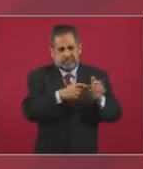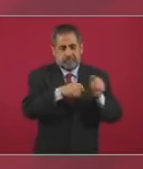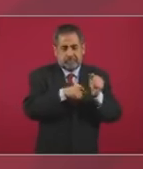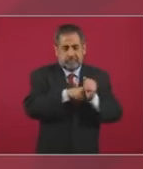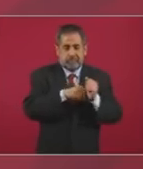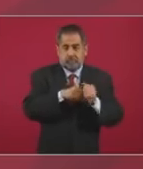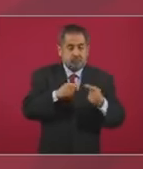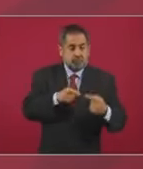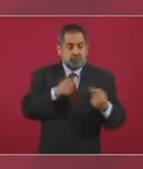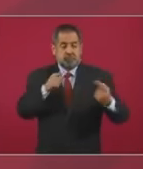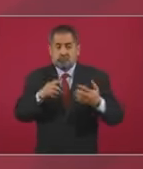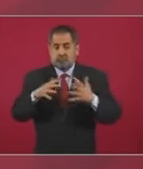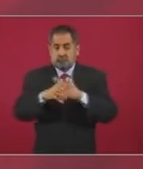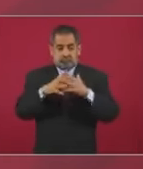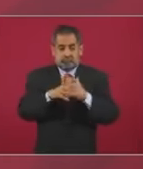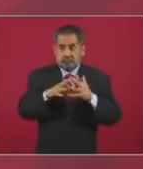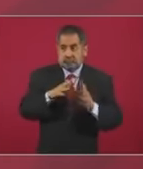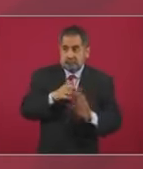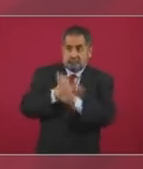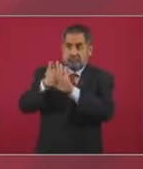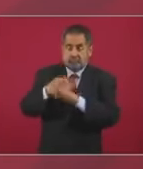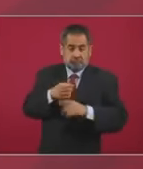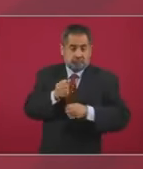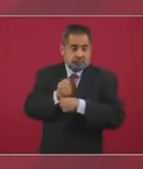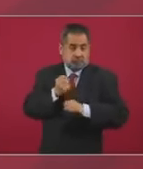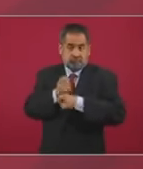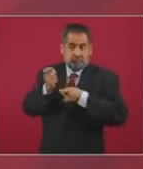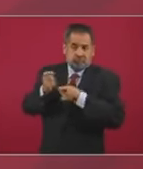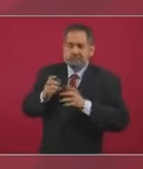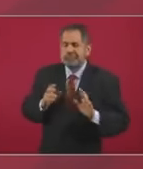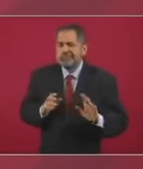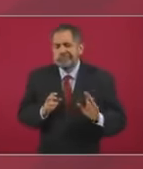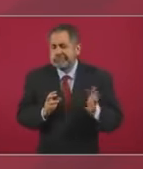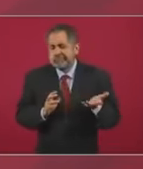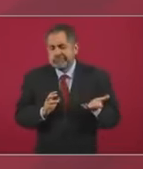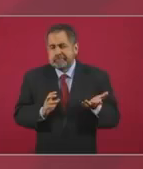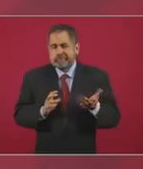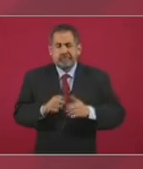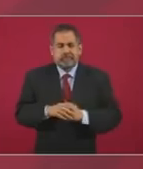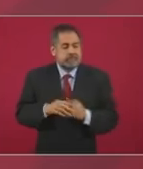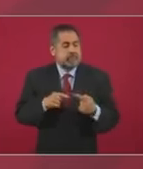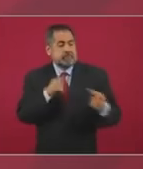una oposición al gobierno, una oposición